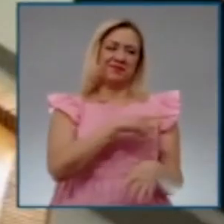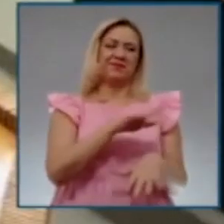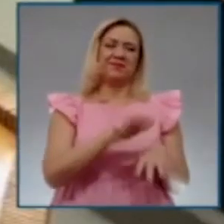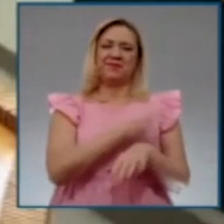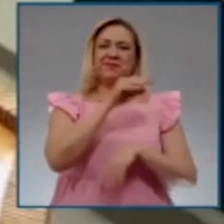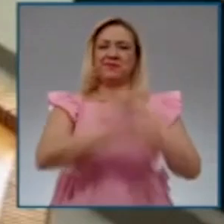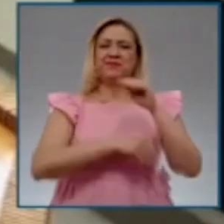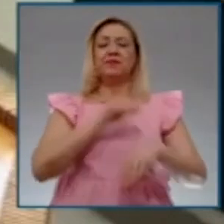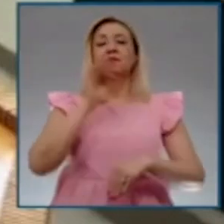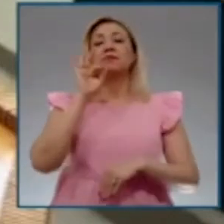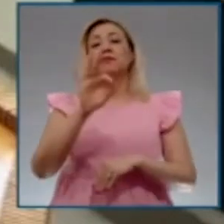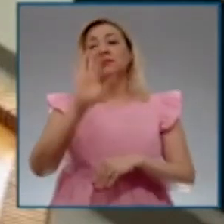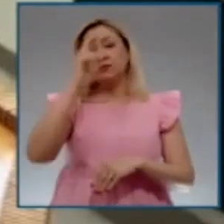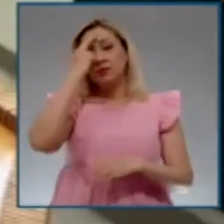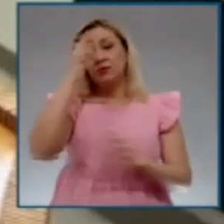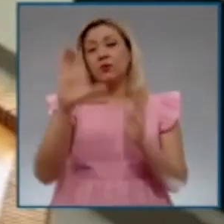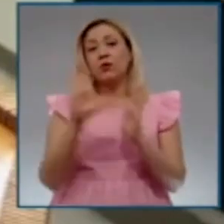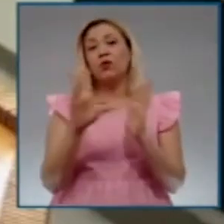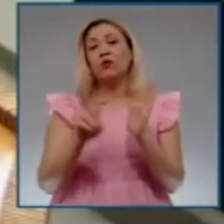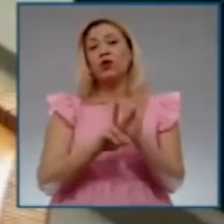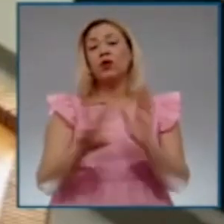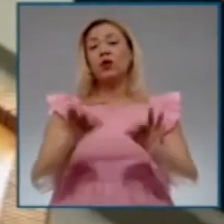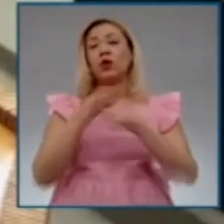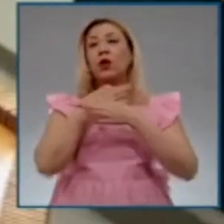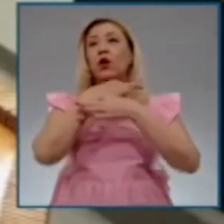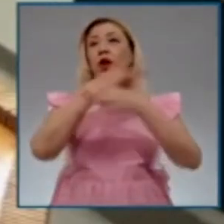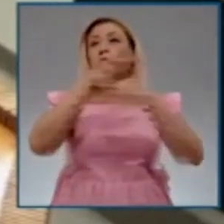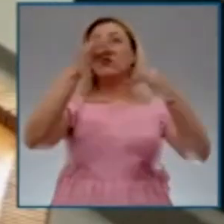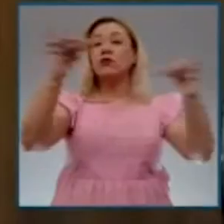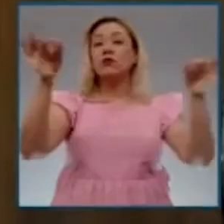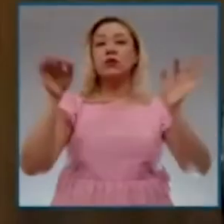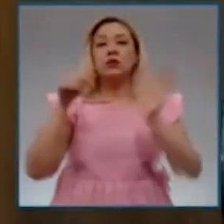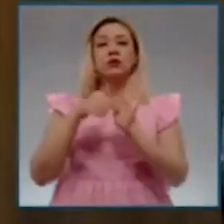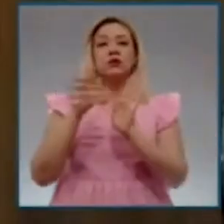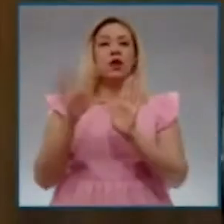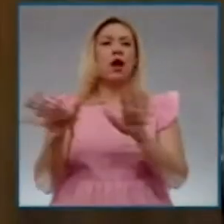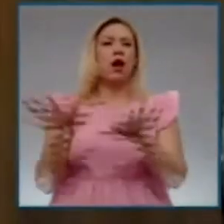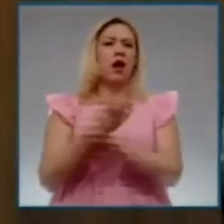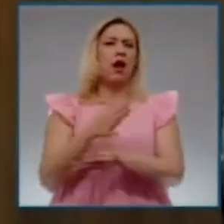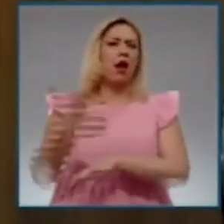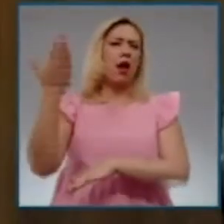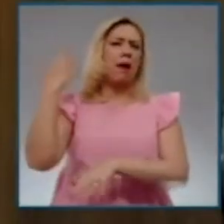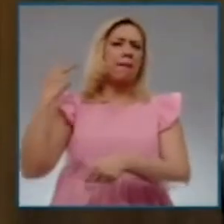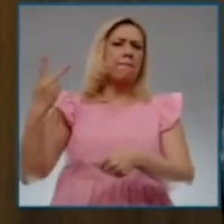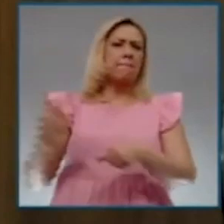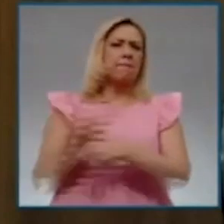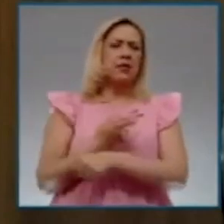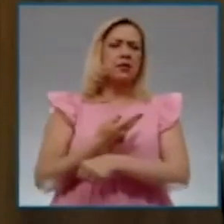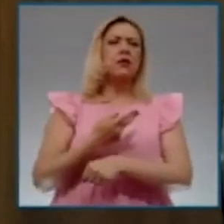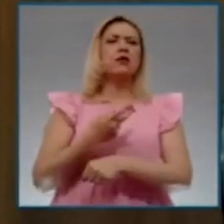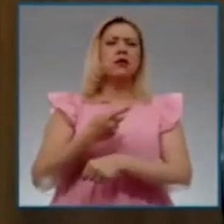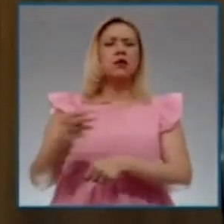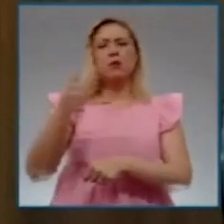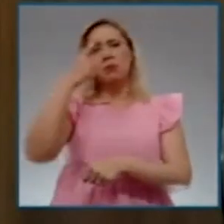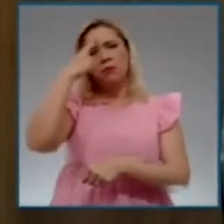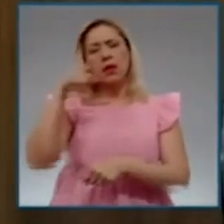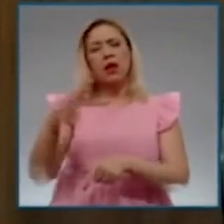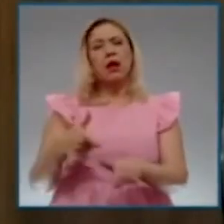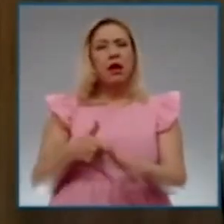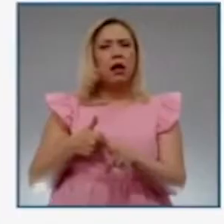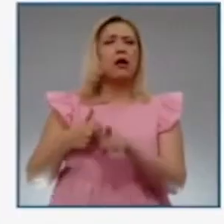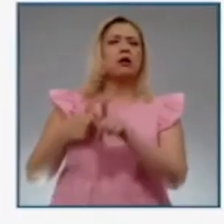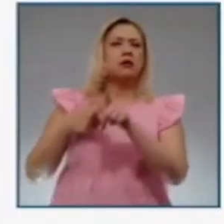convocatoria En el entendido de que la comisión deberá con libertad de decisión continuar su sustanciación y en su